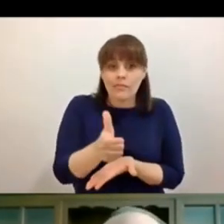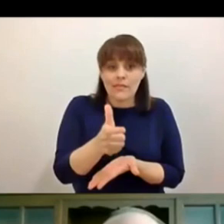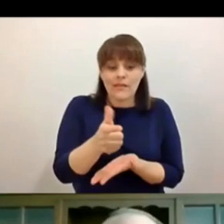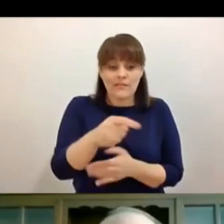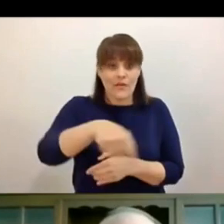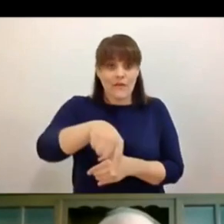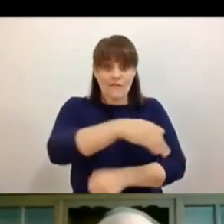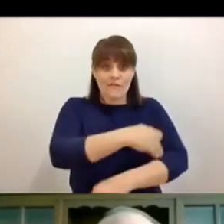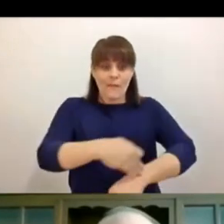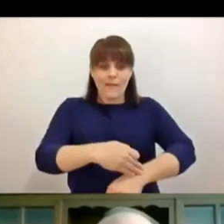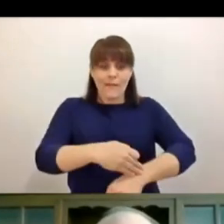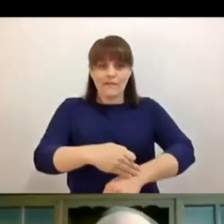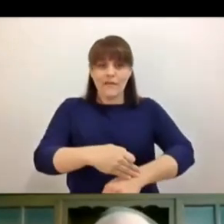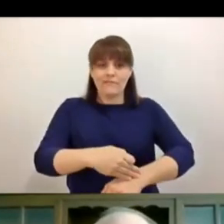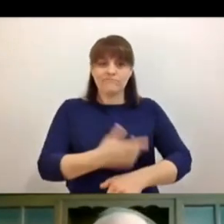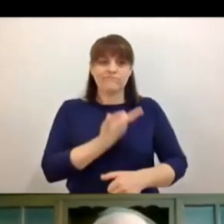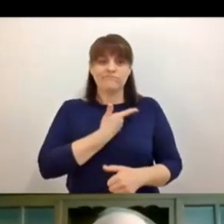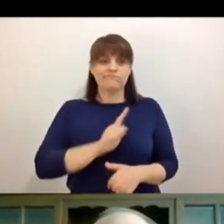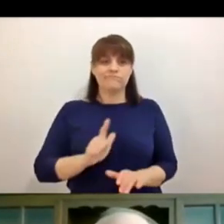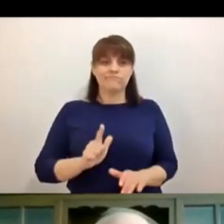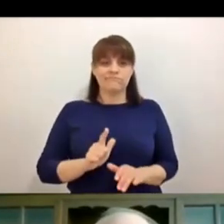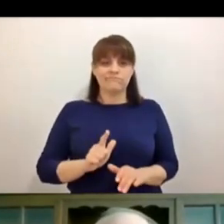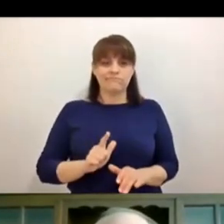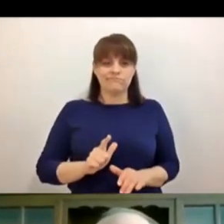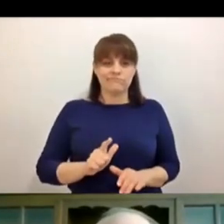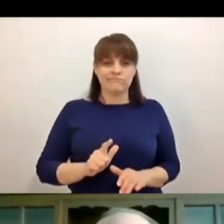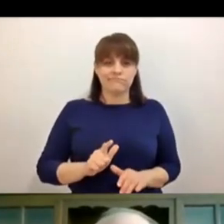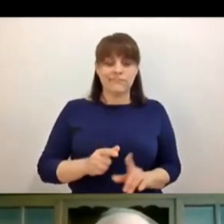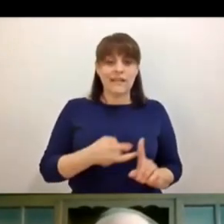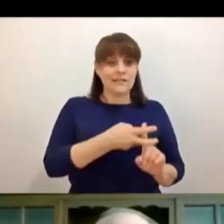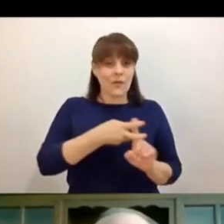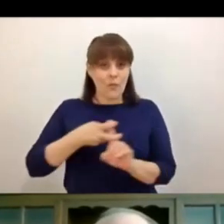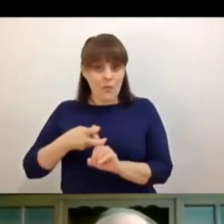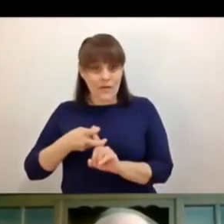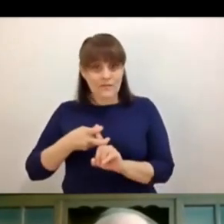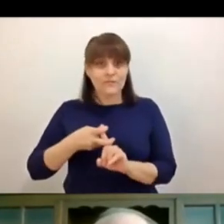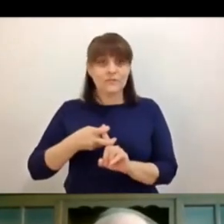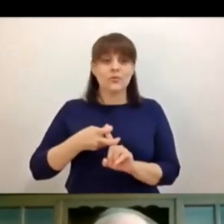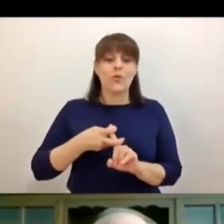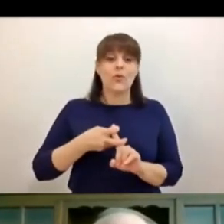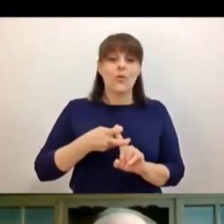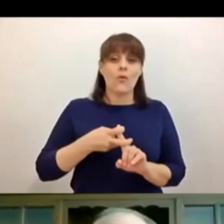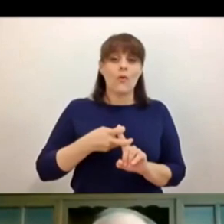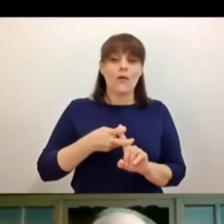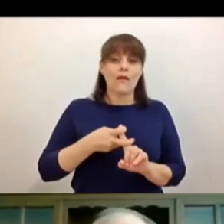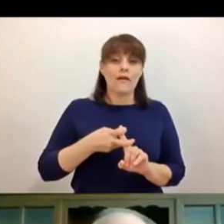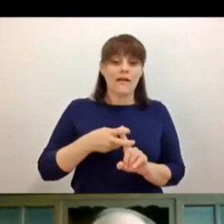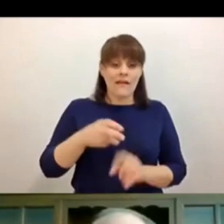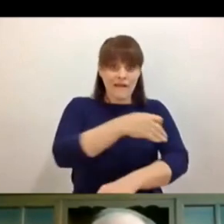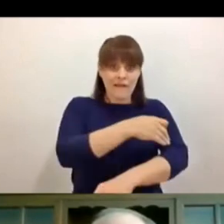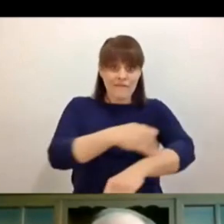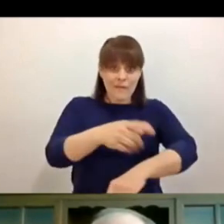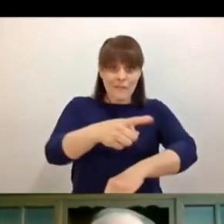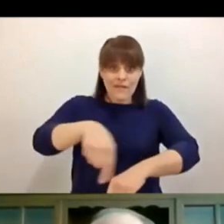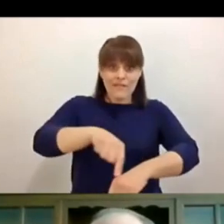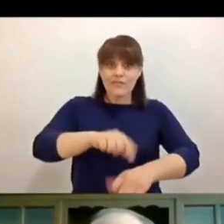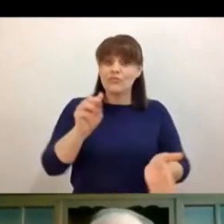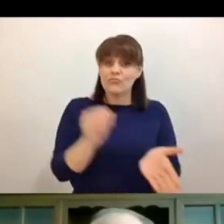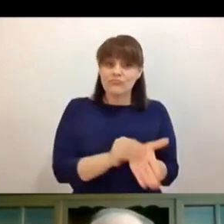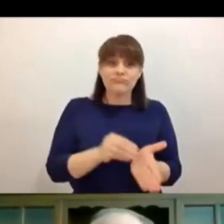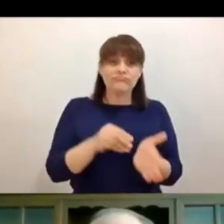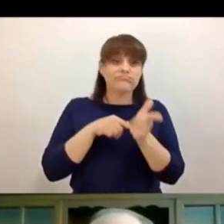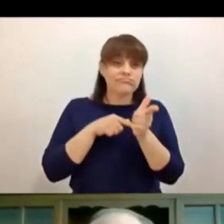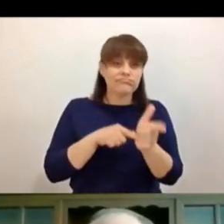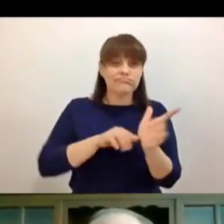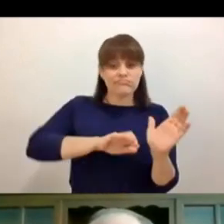con secuestro y nos pasa mucho con delincuencia organizada. La familia sigue perteneciendo. Entonces, de alguna manera, el que el adolescente tome la